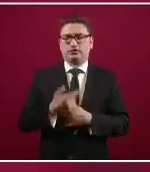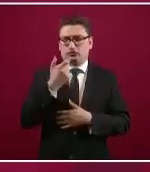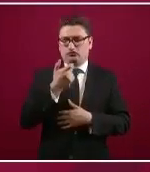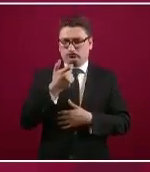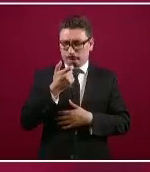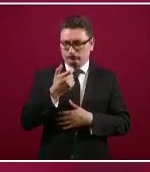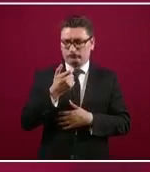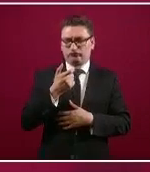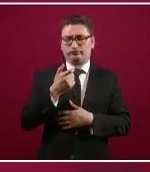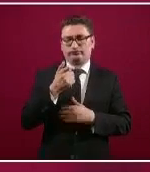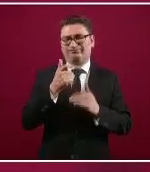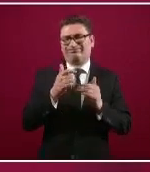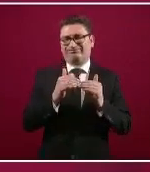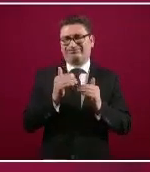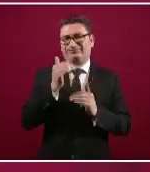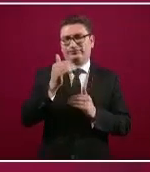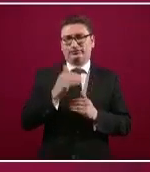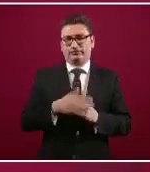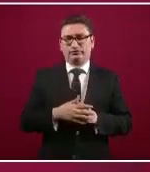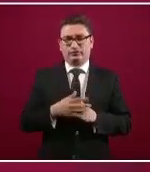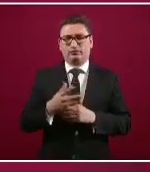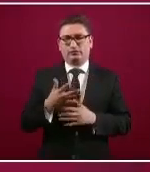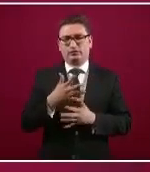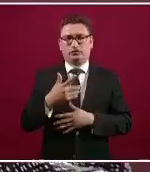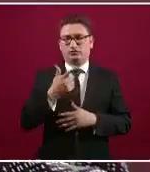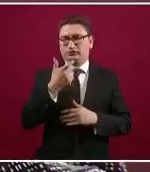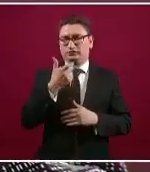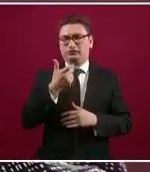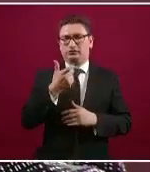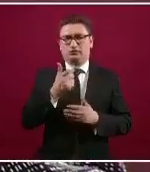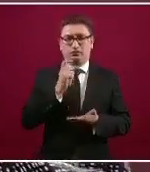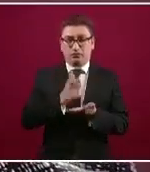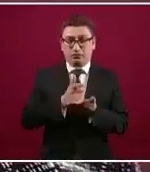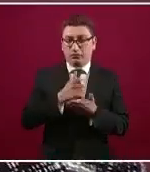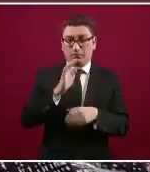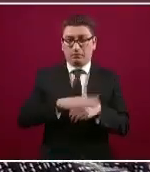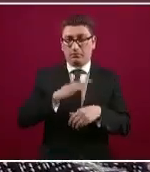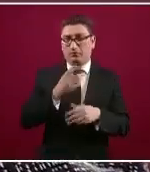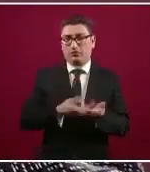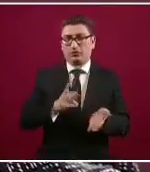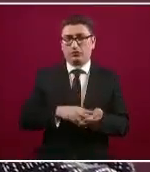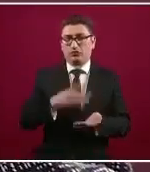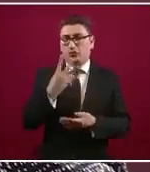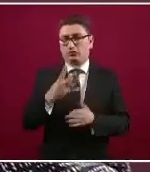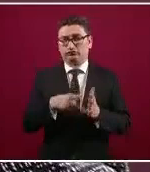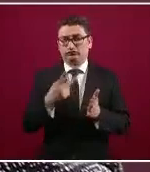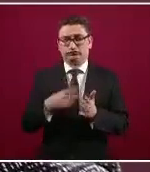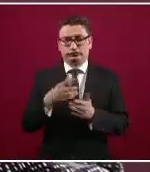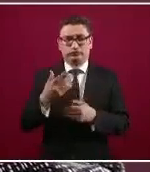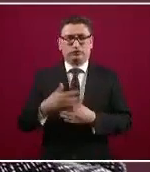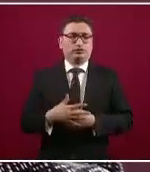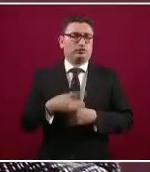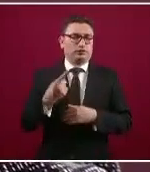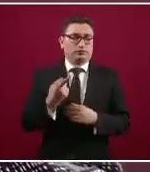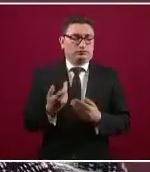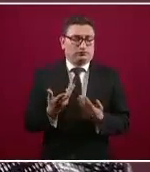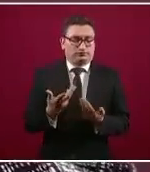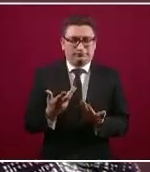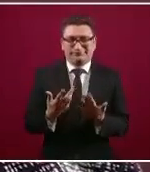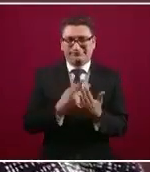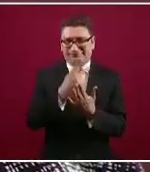muy por arriba, o sea, como entre 4 o 5 veces más del costo inicial estimado. Se arrancó sin un plan